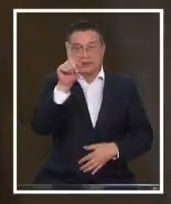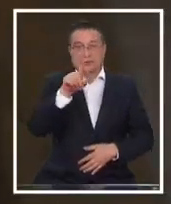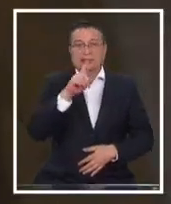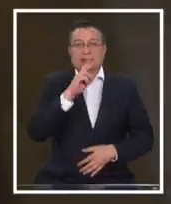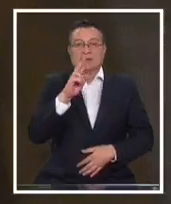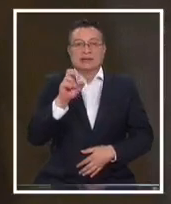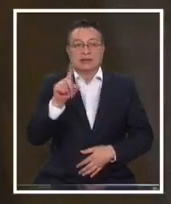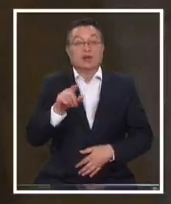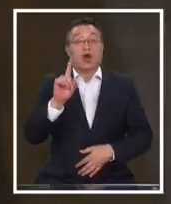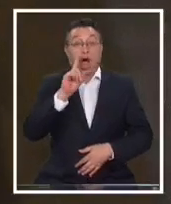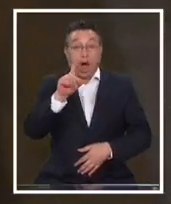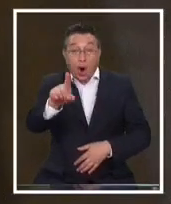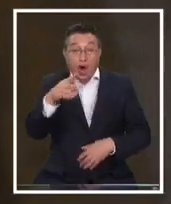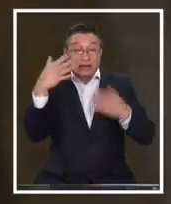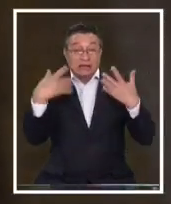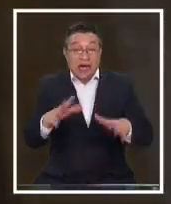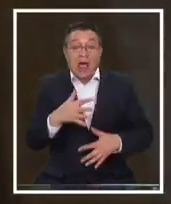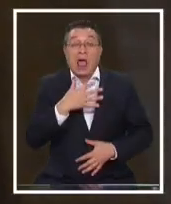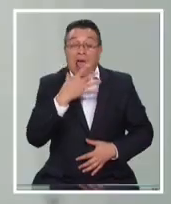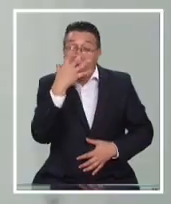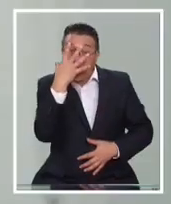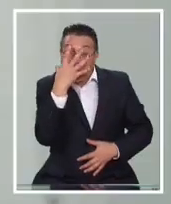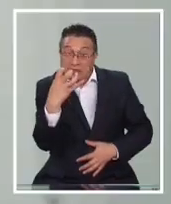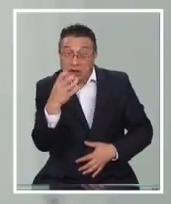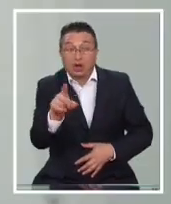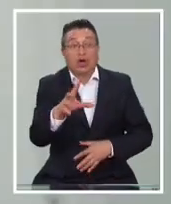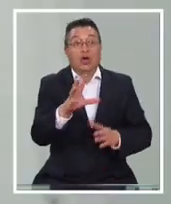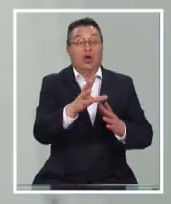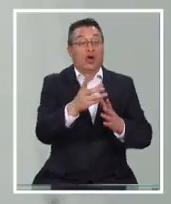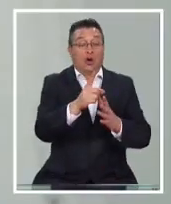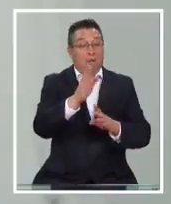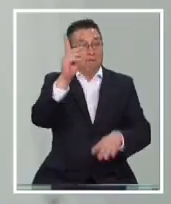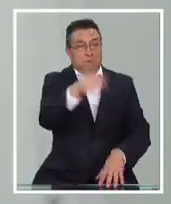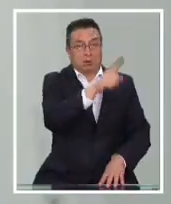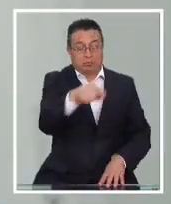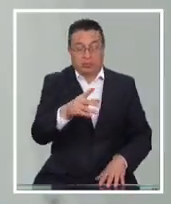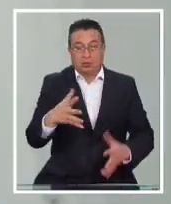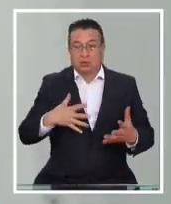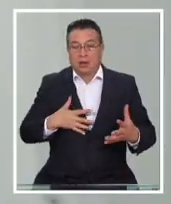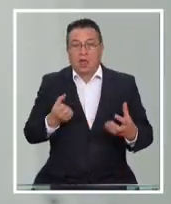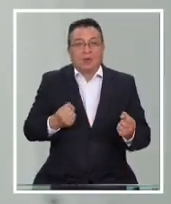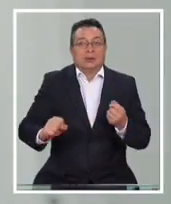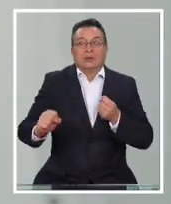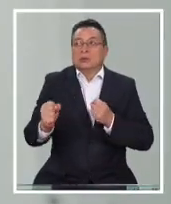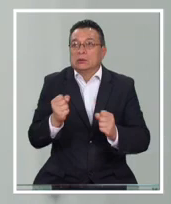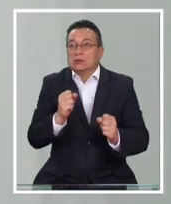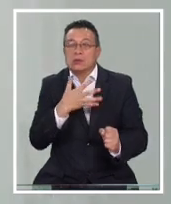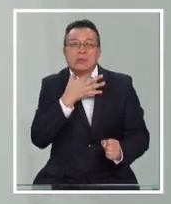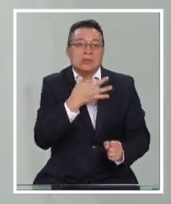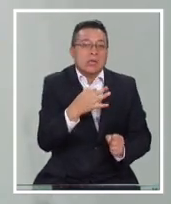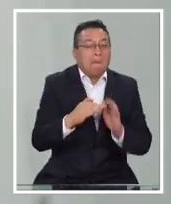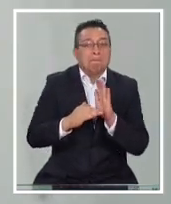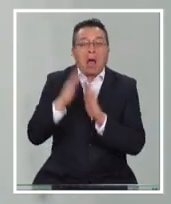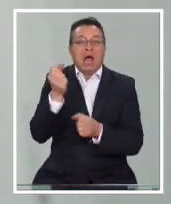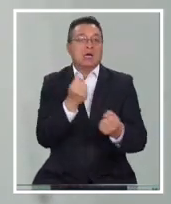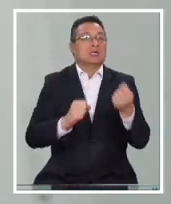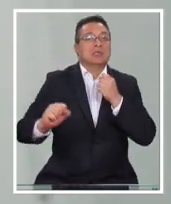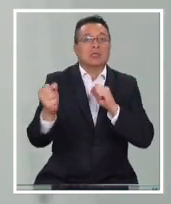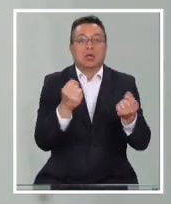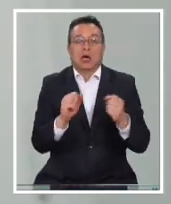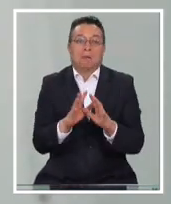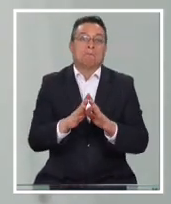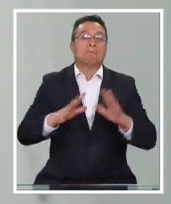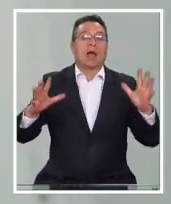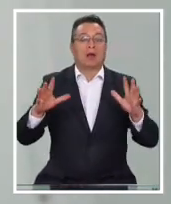persona que ya tiene una adicción al tabaco se le quita esta droga, va a empezar con un síndrome de abstinencia mucho mayor, que si se propaga en el